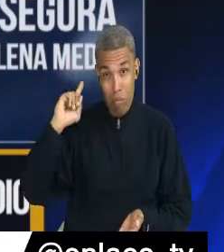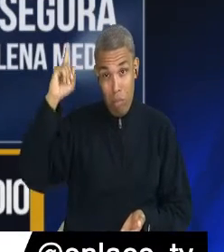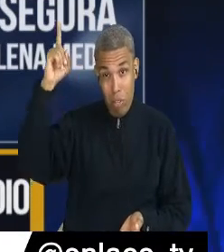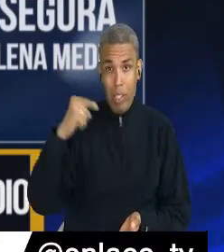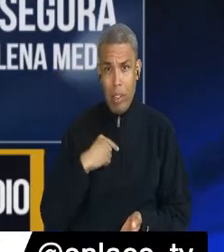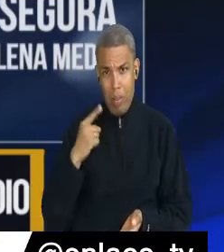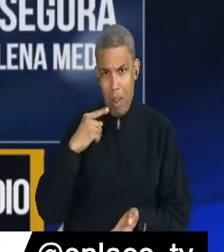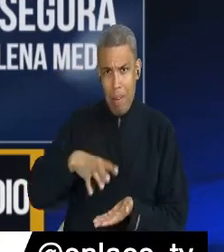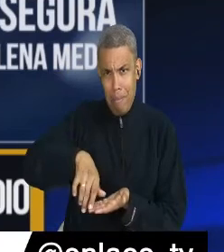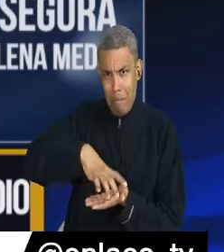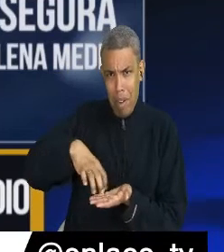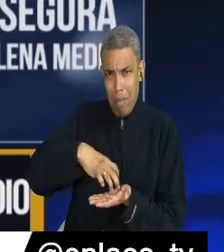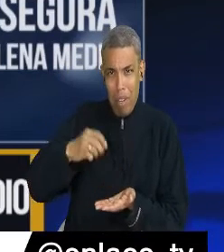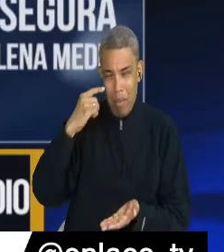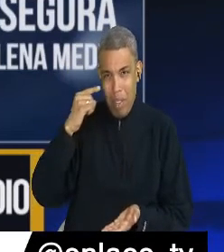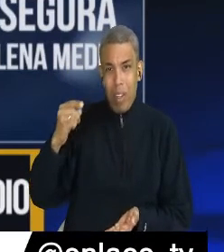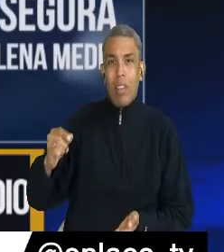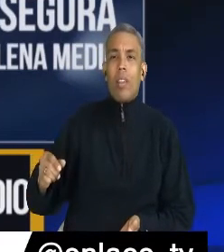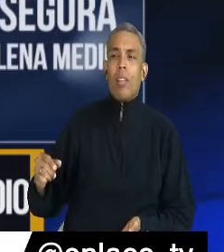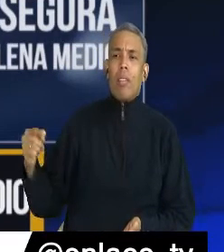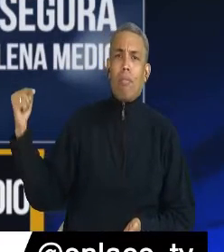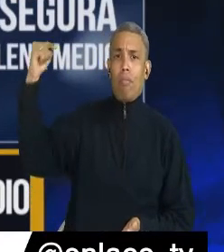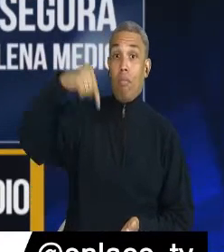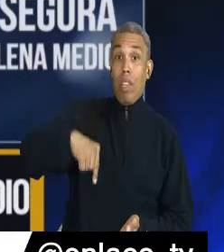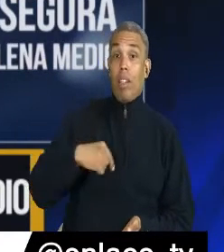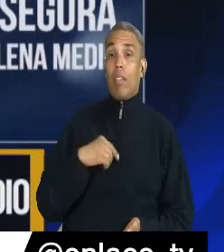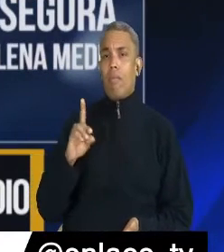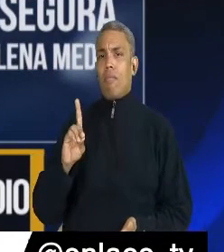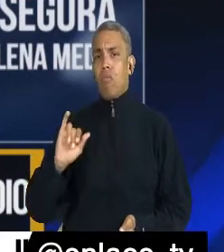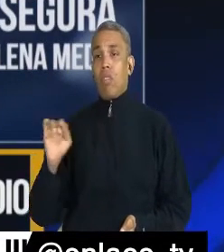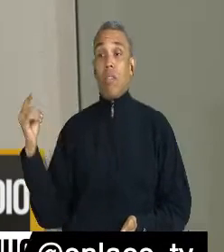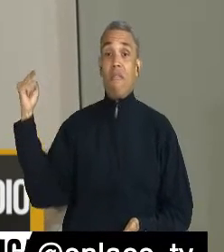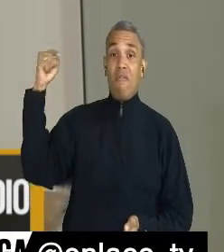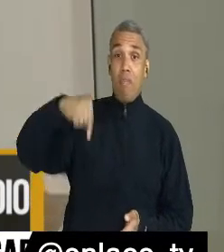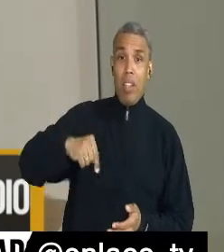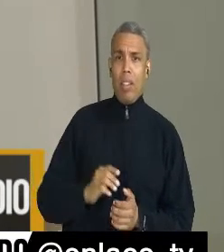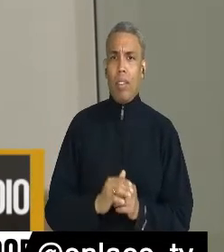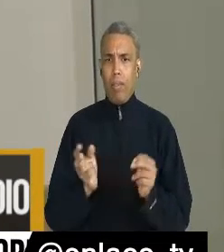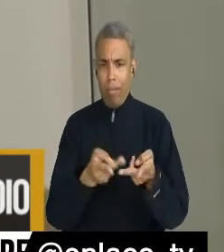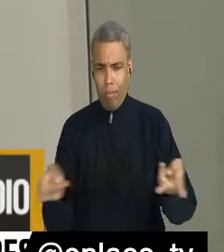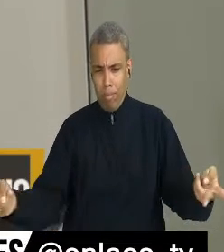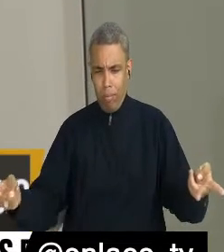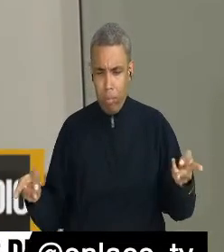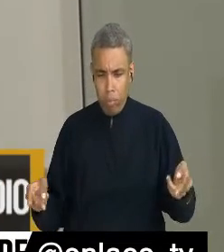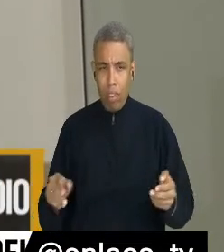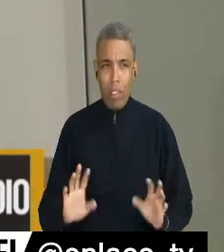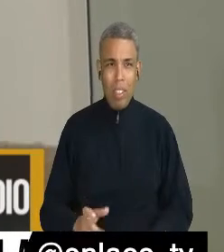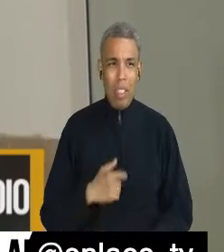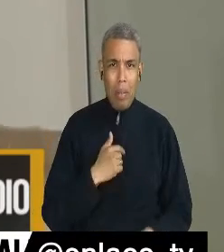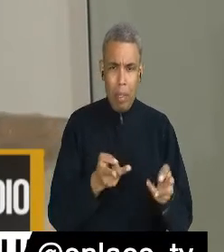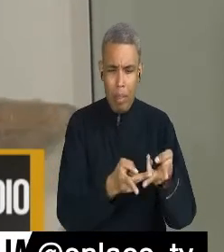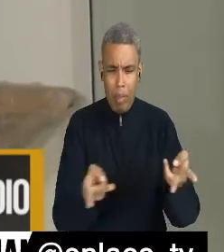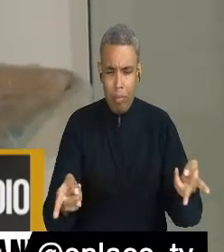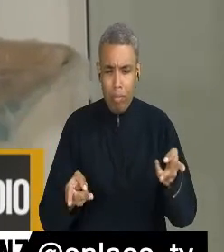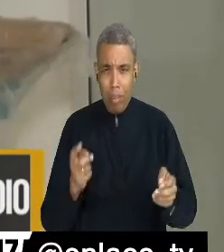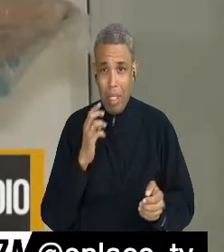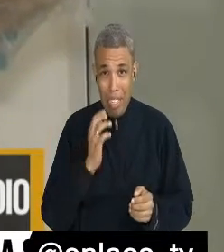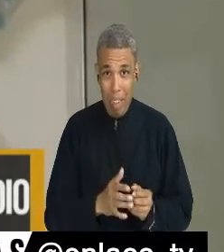de las mangas intensivos del hospital regional del magdalena mentón si tiene 12 cubículos es decir que puede mantener